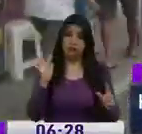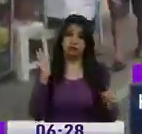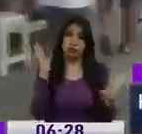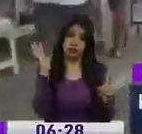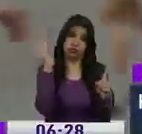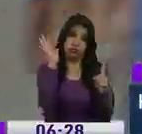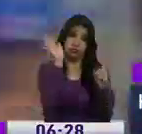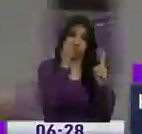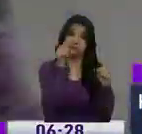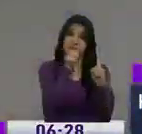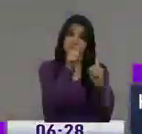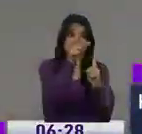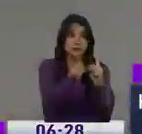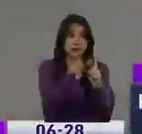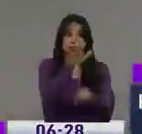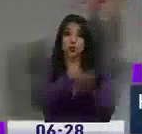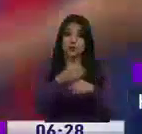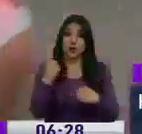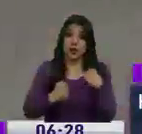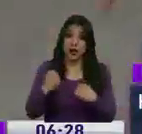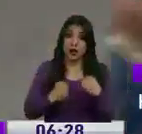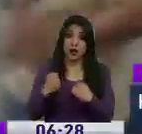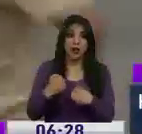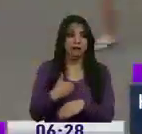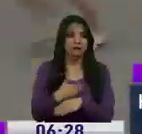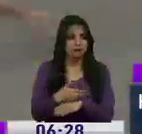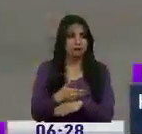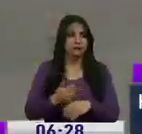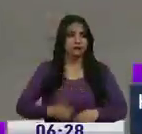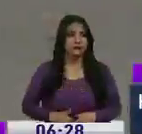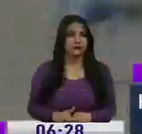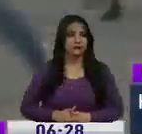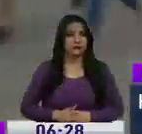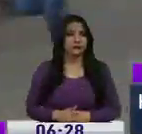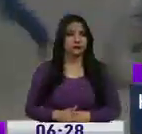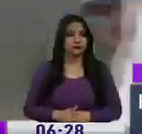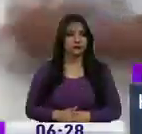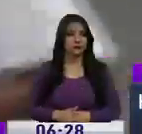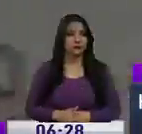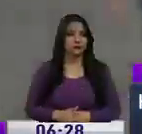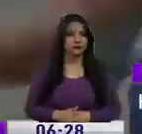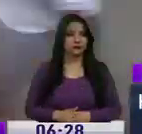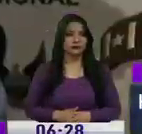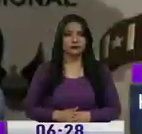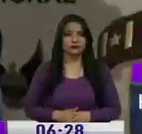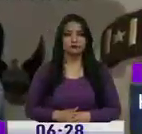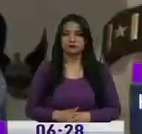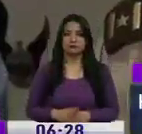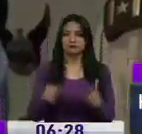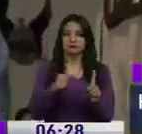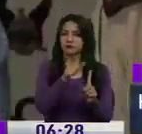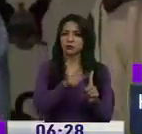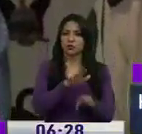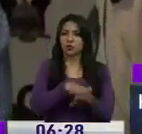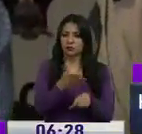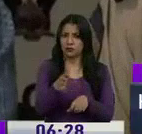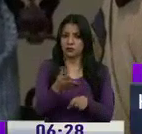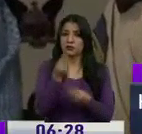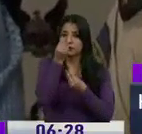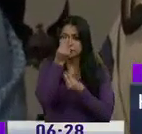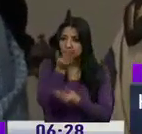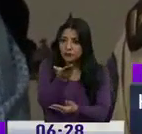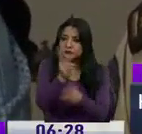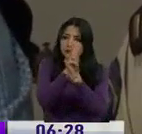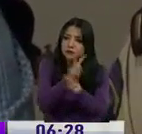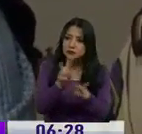esta persecución tomó varios minutos no estaban identificados estamos buscando toda la información que nos llegue a